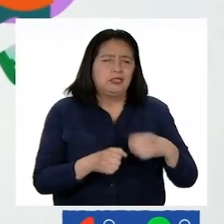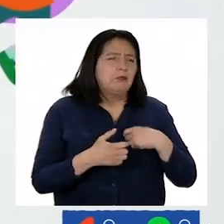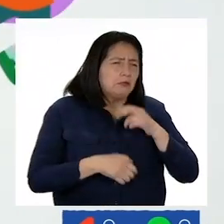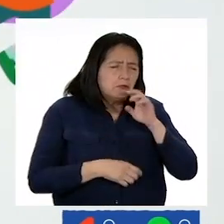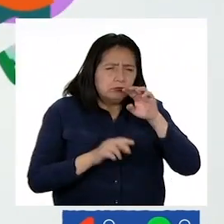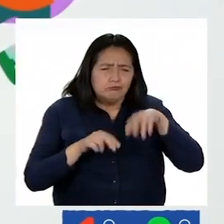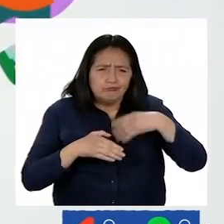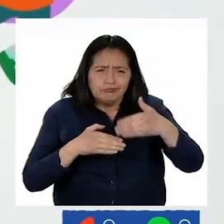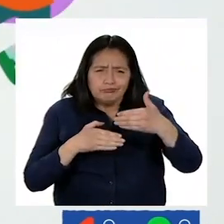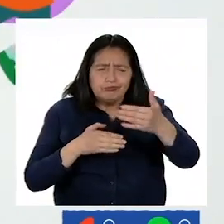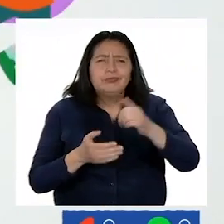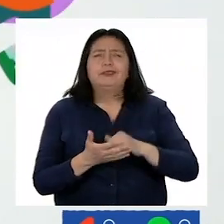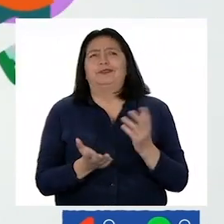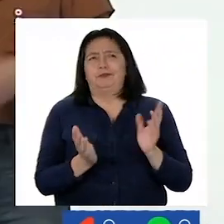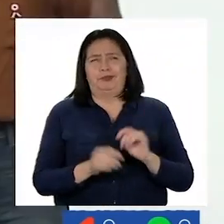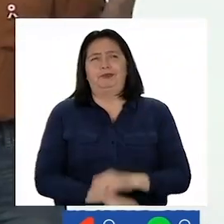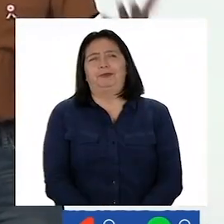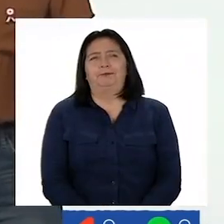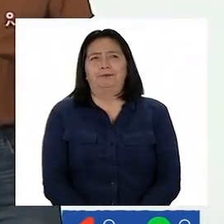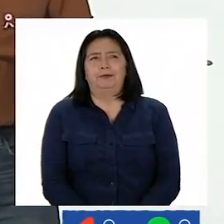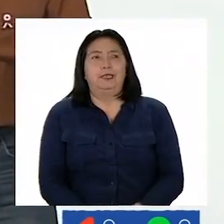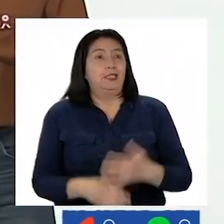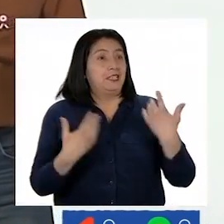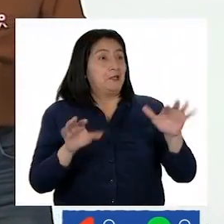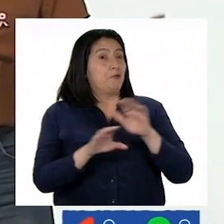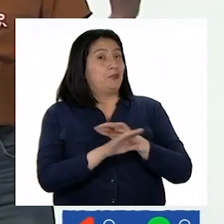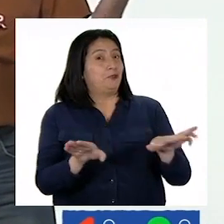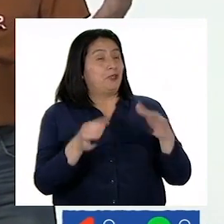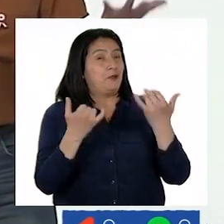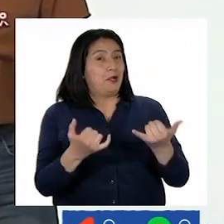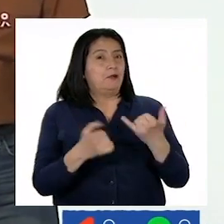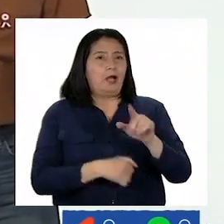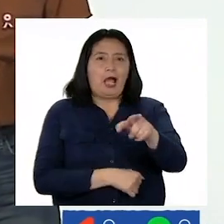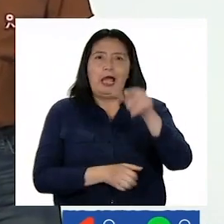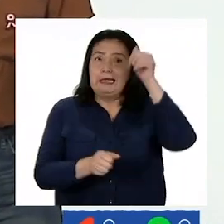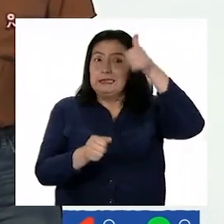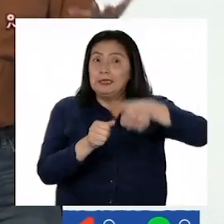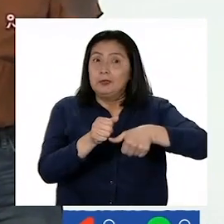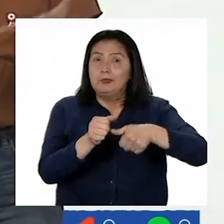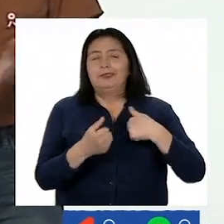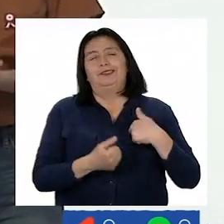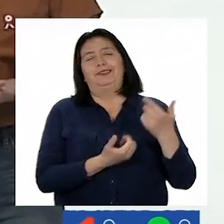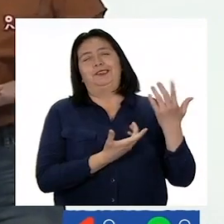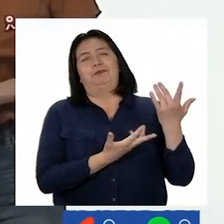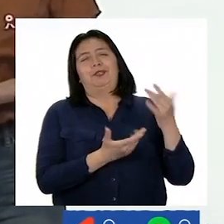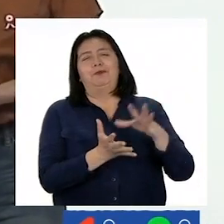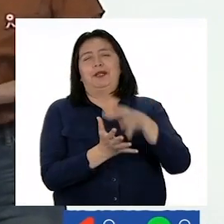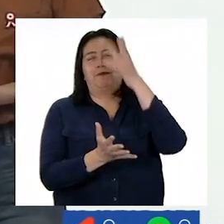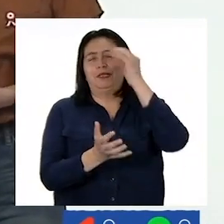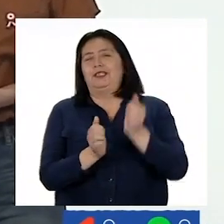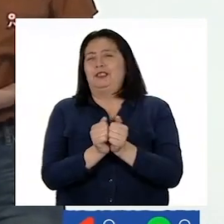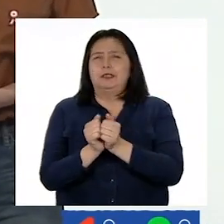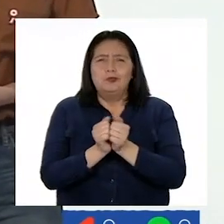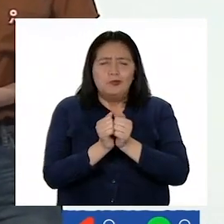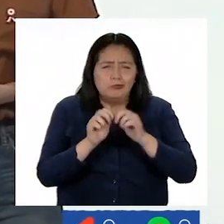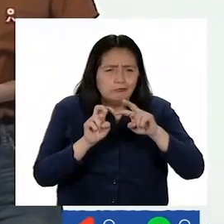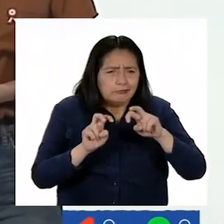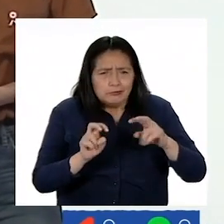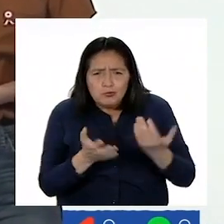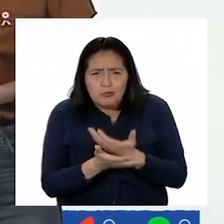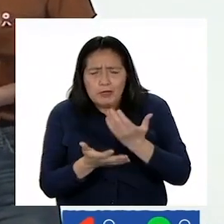descubriéndolo en los siguientes programas. Hemos terminado por hoy, pero recuerda que los espero para aprender y explorar nuevos